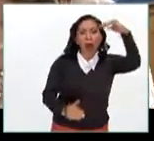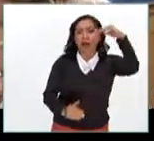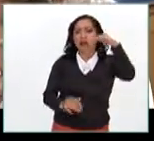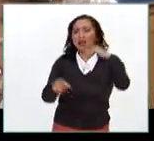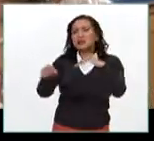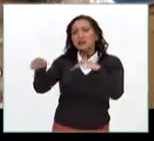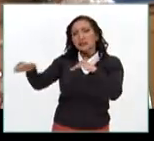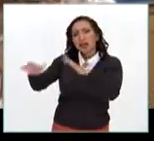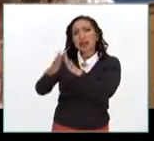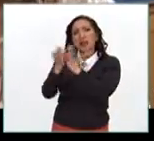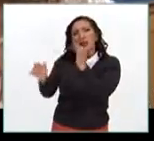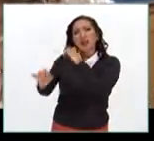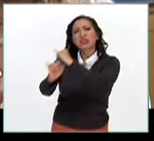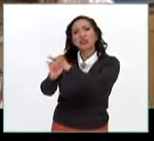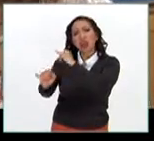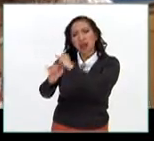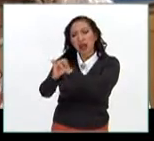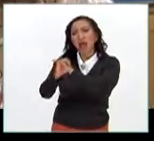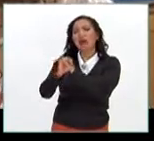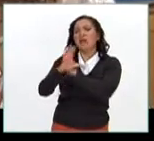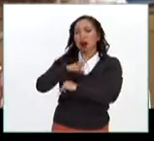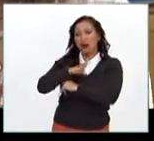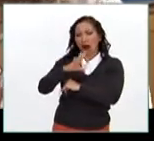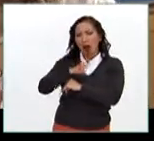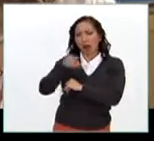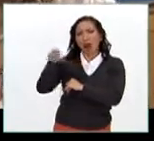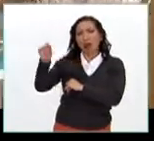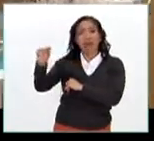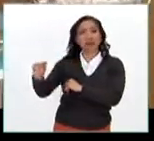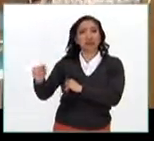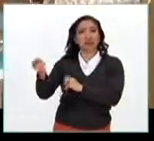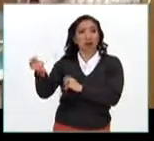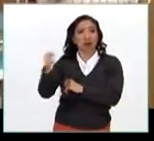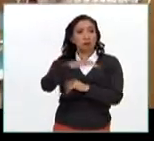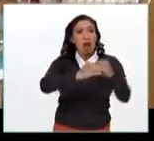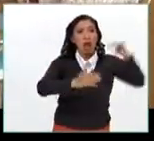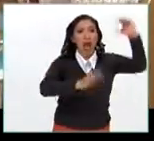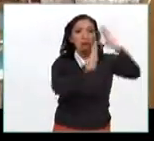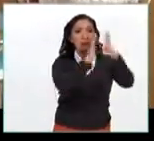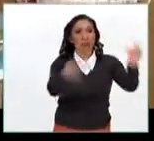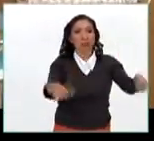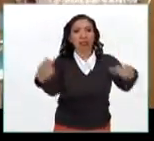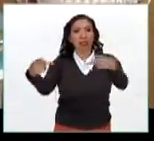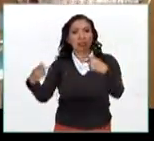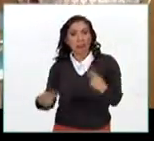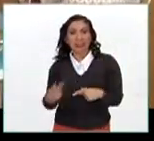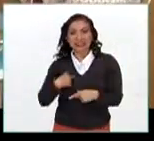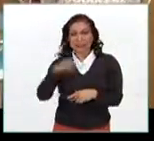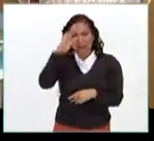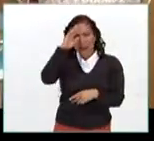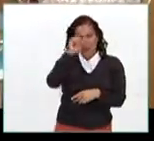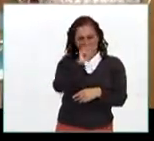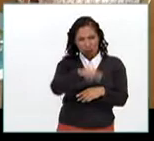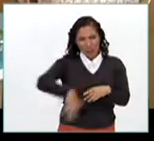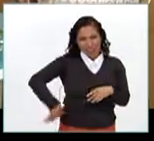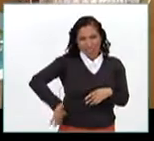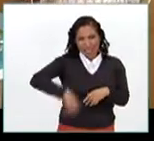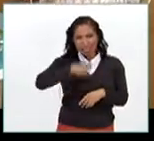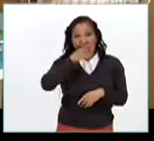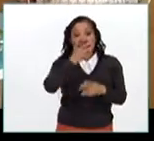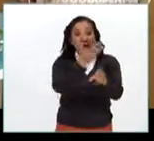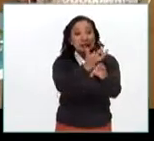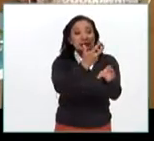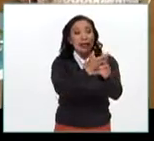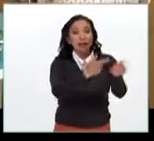más amplia la venta en papel que en digital. No, y fíjate, estaba pensando ahorita que mencionabas esto, que en